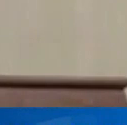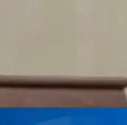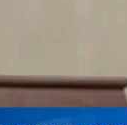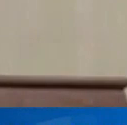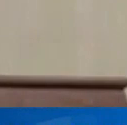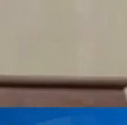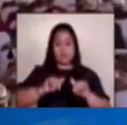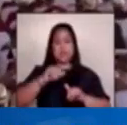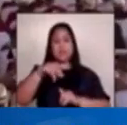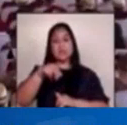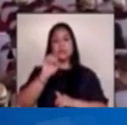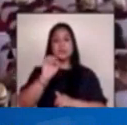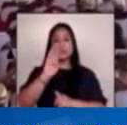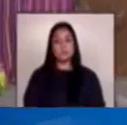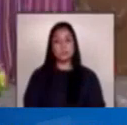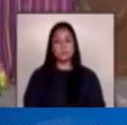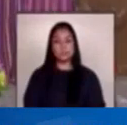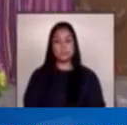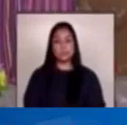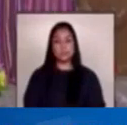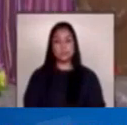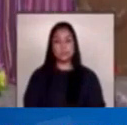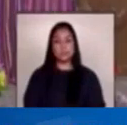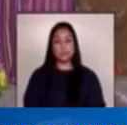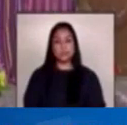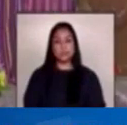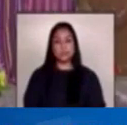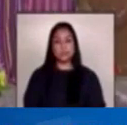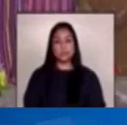hoy estoy aquí